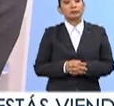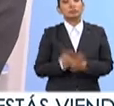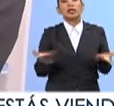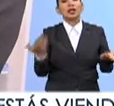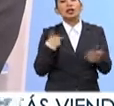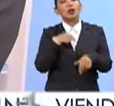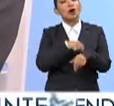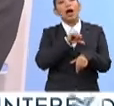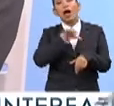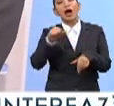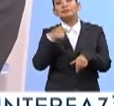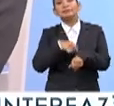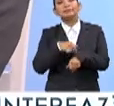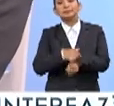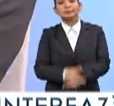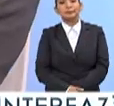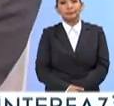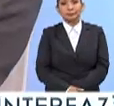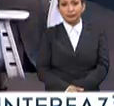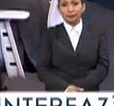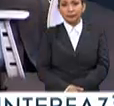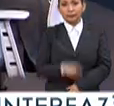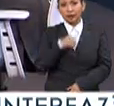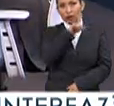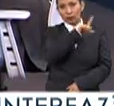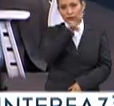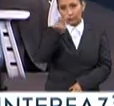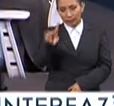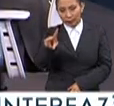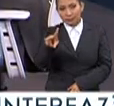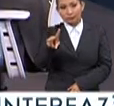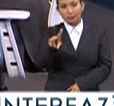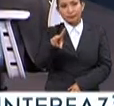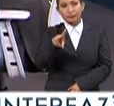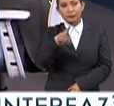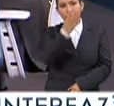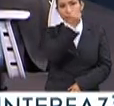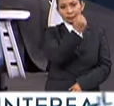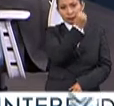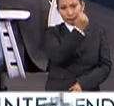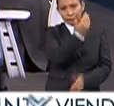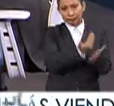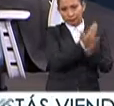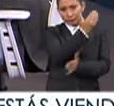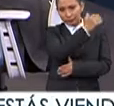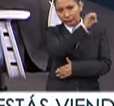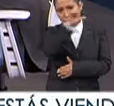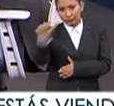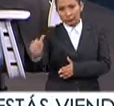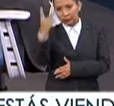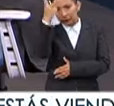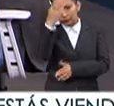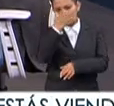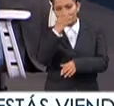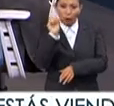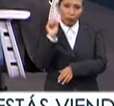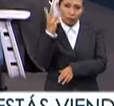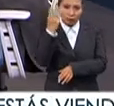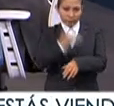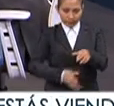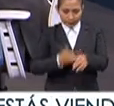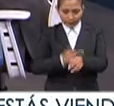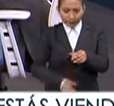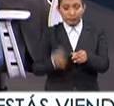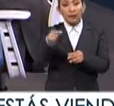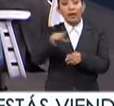y de que ahora por ejemplo si claro íbamos de lunes a viernes de 9 a 2 o 3 de la tarde